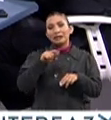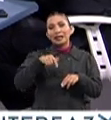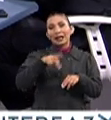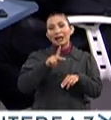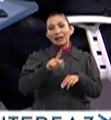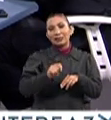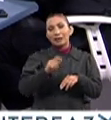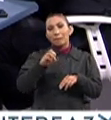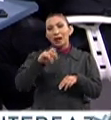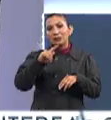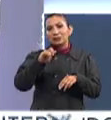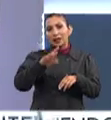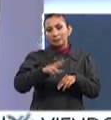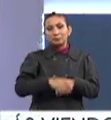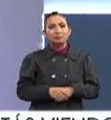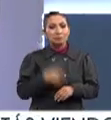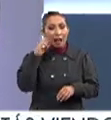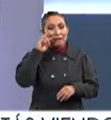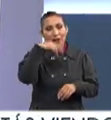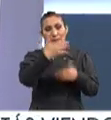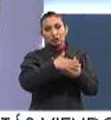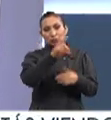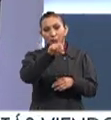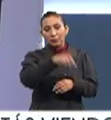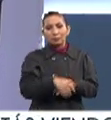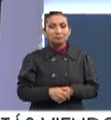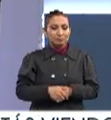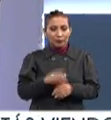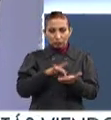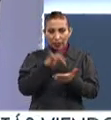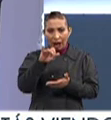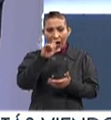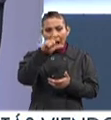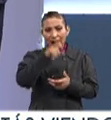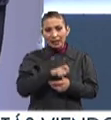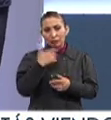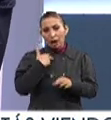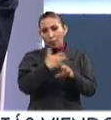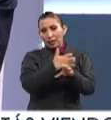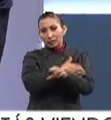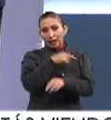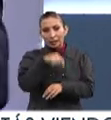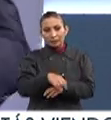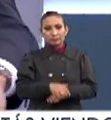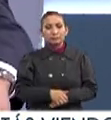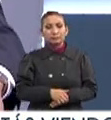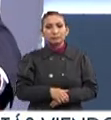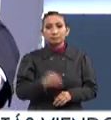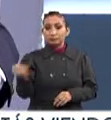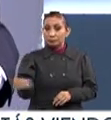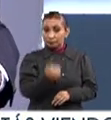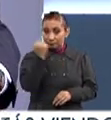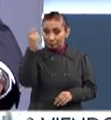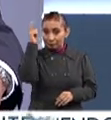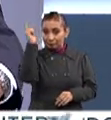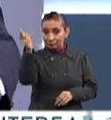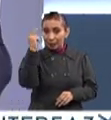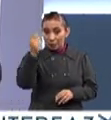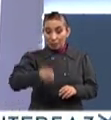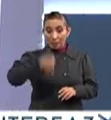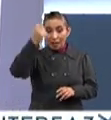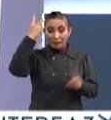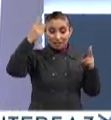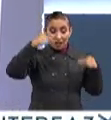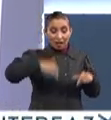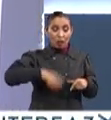Para ver este concierto. Bueno, pues muchísimas gracias, Alex Mercado, por haber estado con nosotros. Todo el éxito. Ojalá que no sea la primera